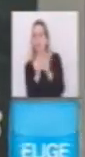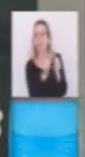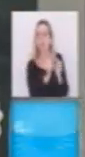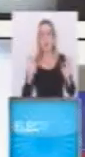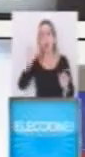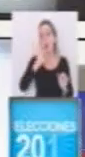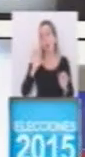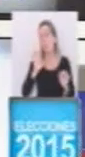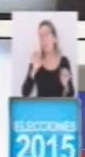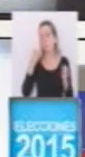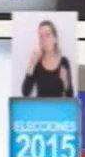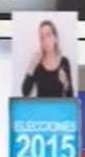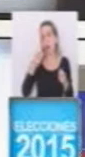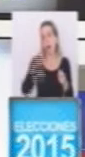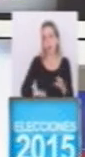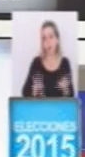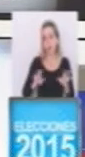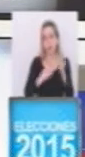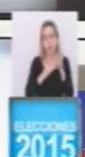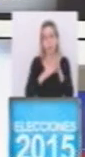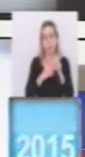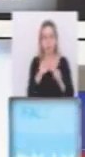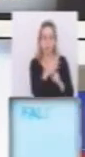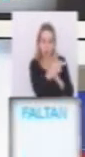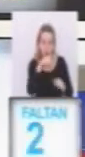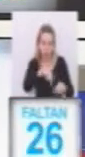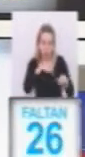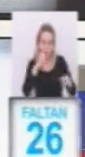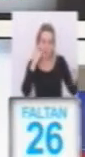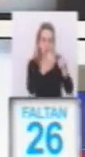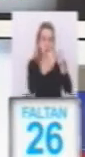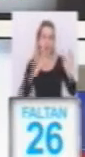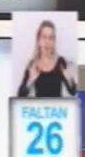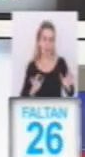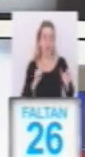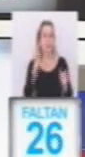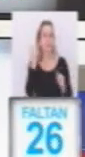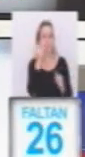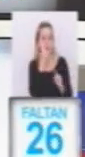La idea va a ser libertad de acción, pero bueno, eso lo va a definir antes del día jueves.